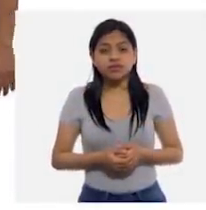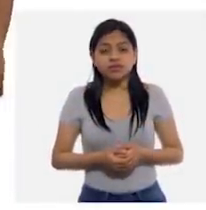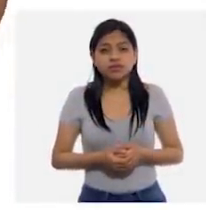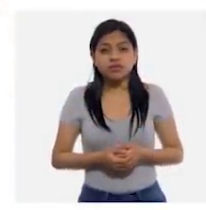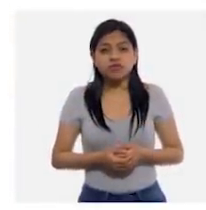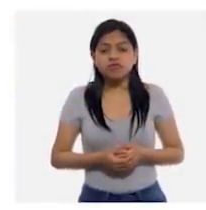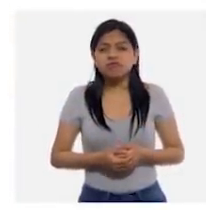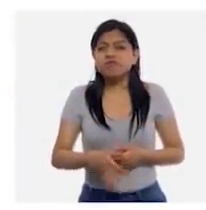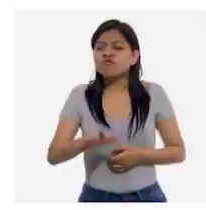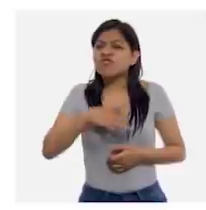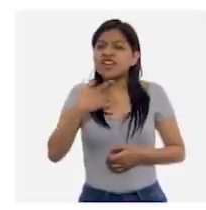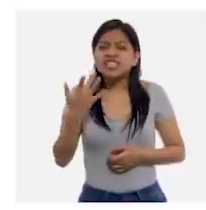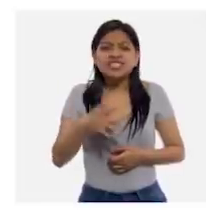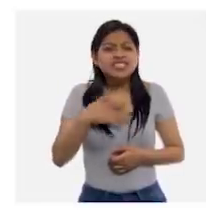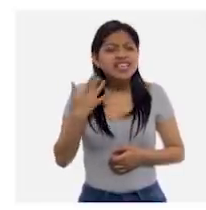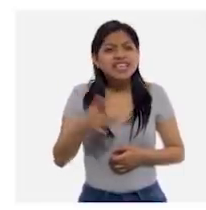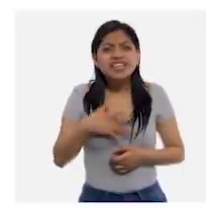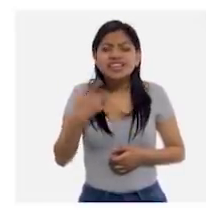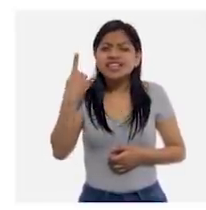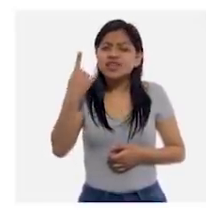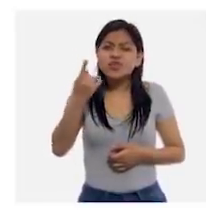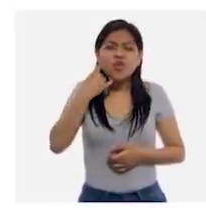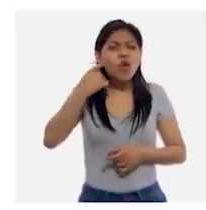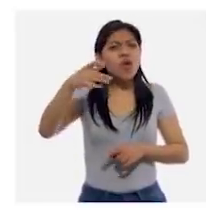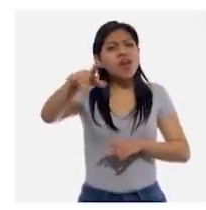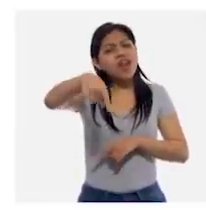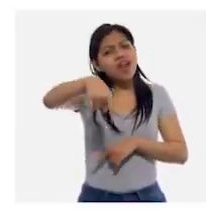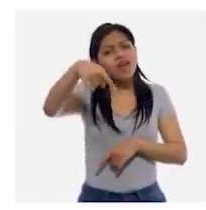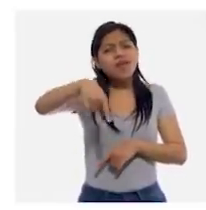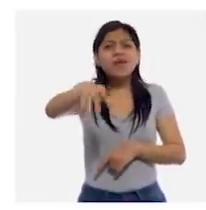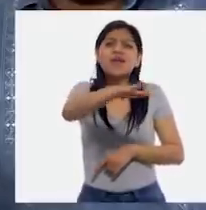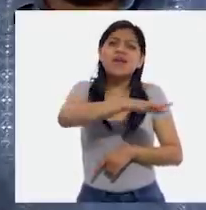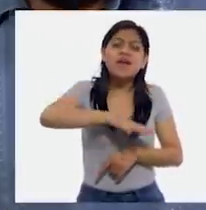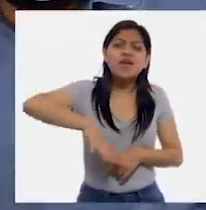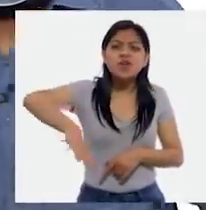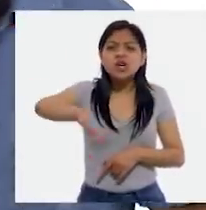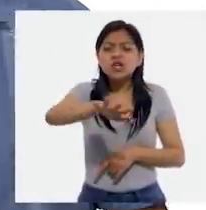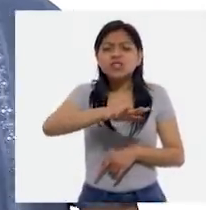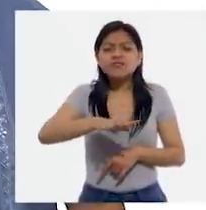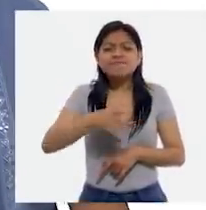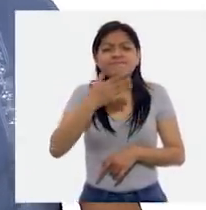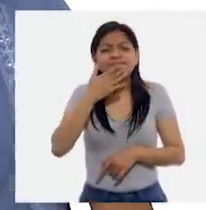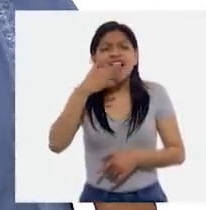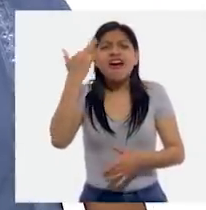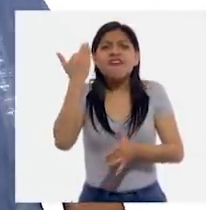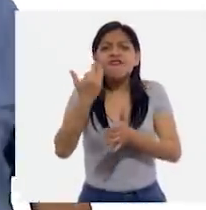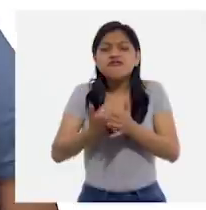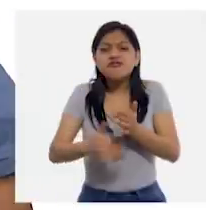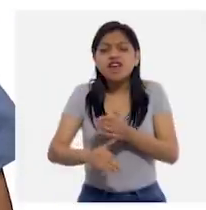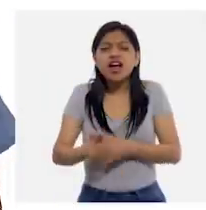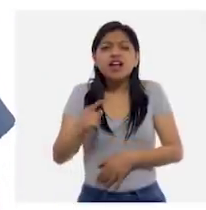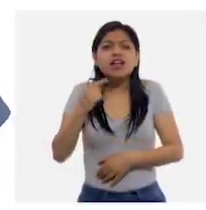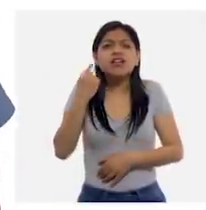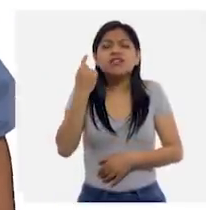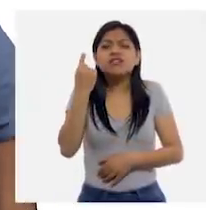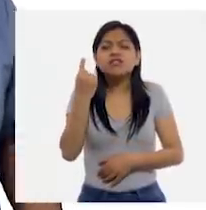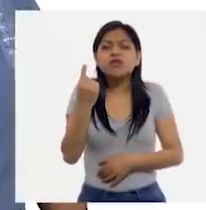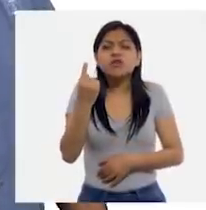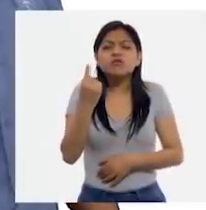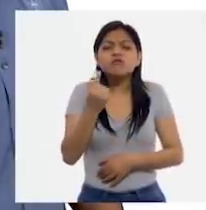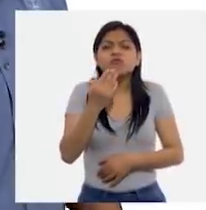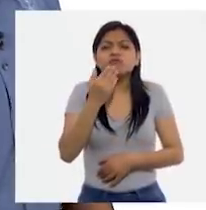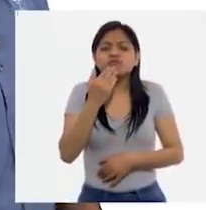Noto algo raro en este espacio. Como que le falta algo.